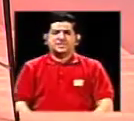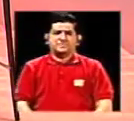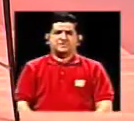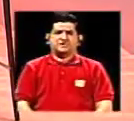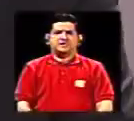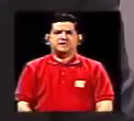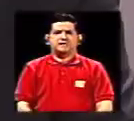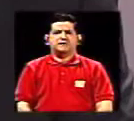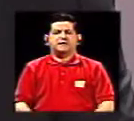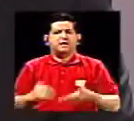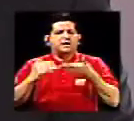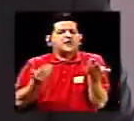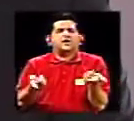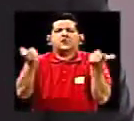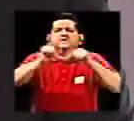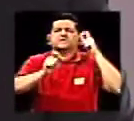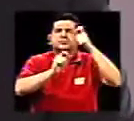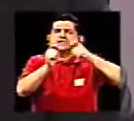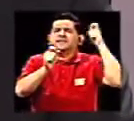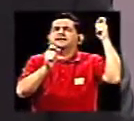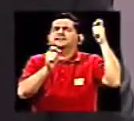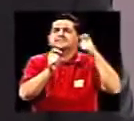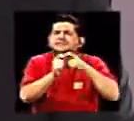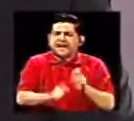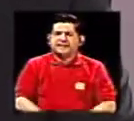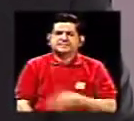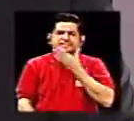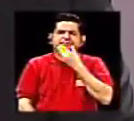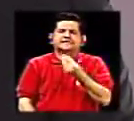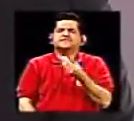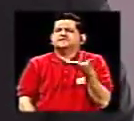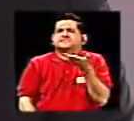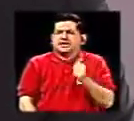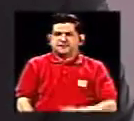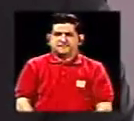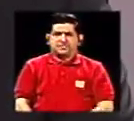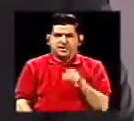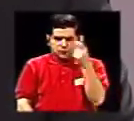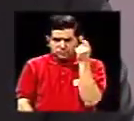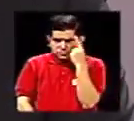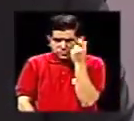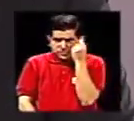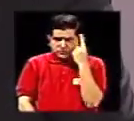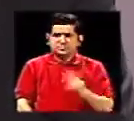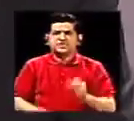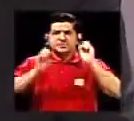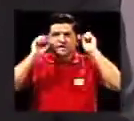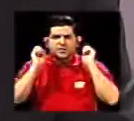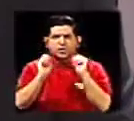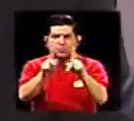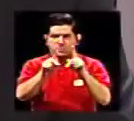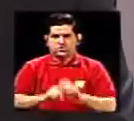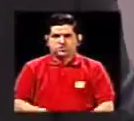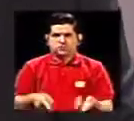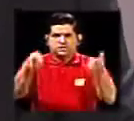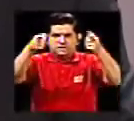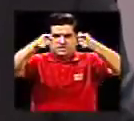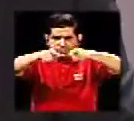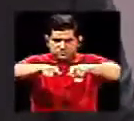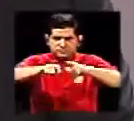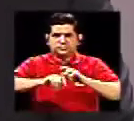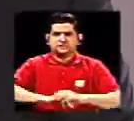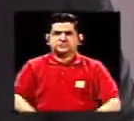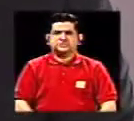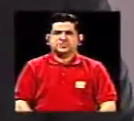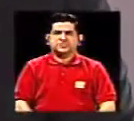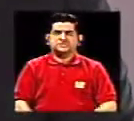¿Y qué cosas ocurren puntuales durante diciembre que en su interpretación permiten que se dé